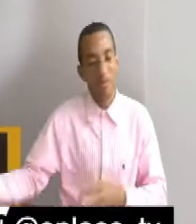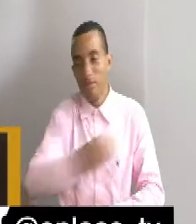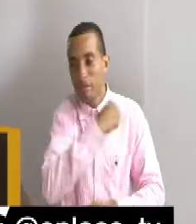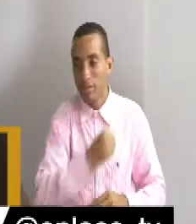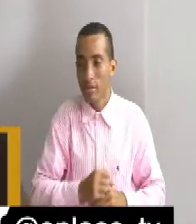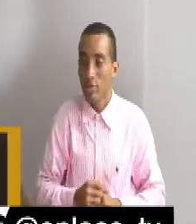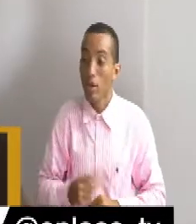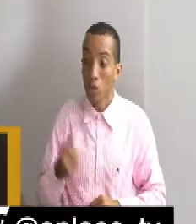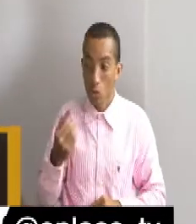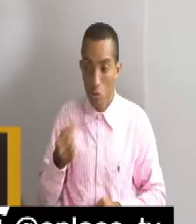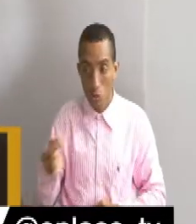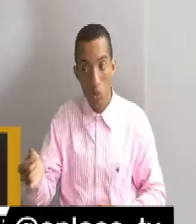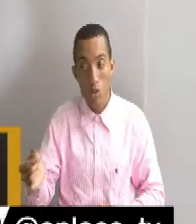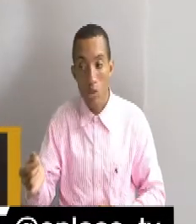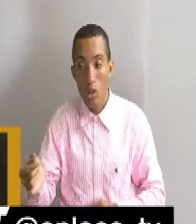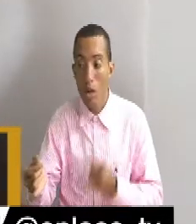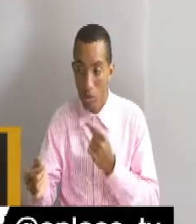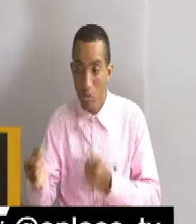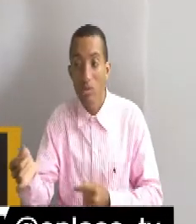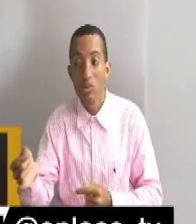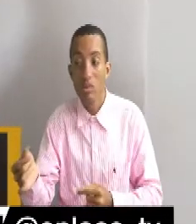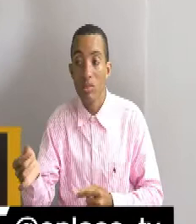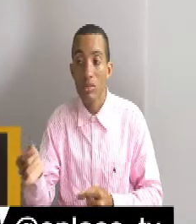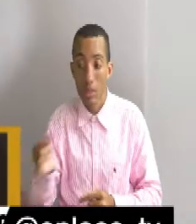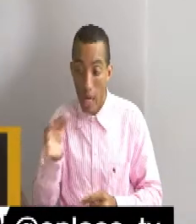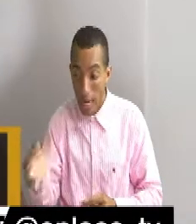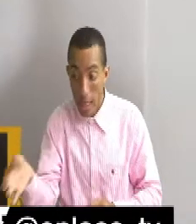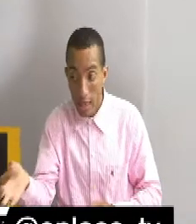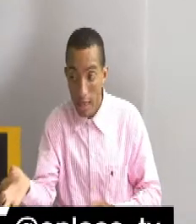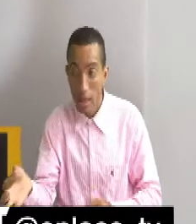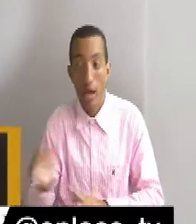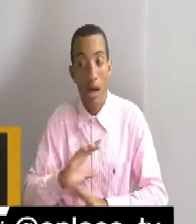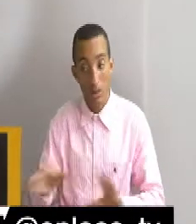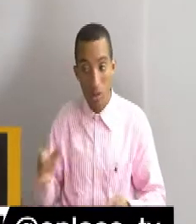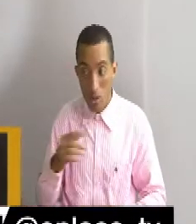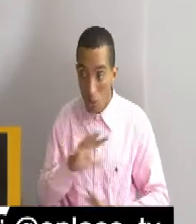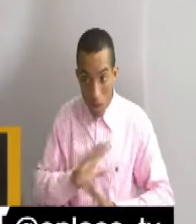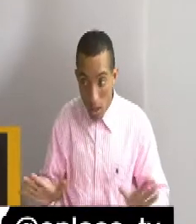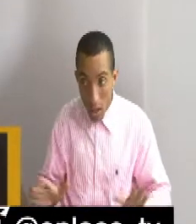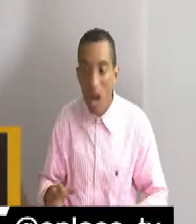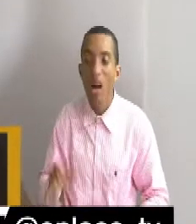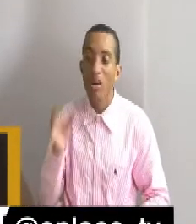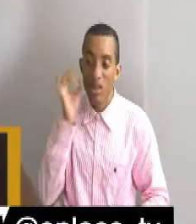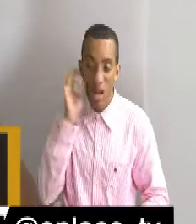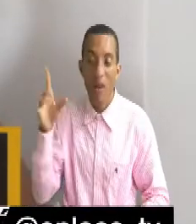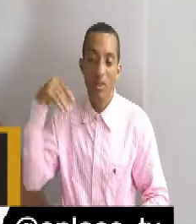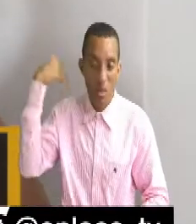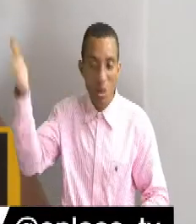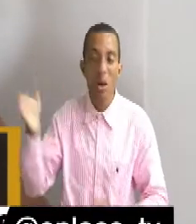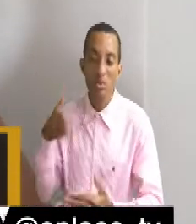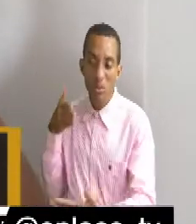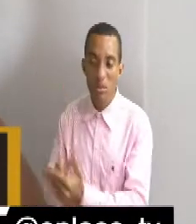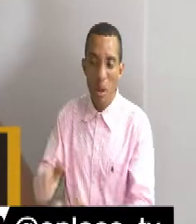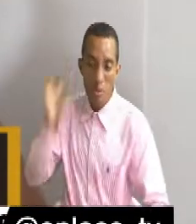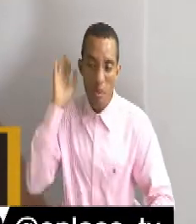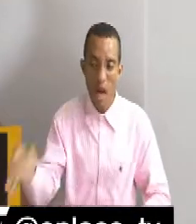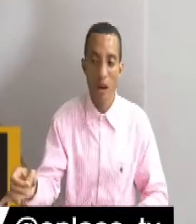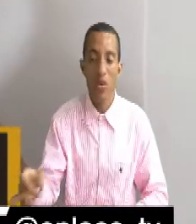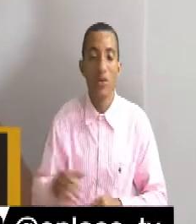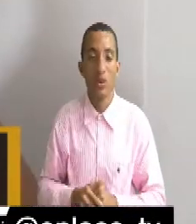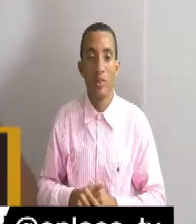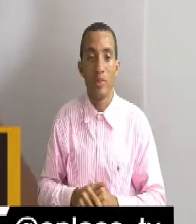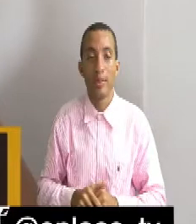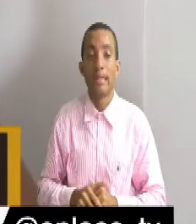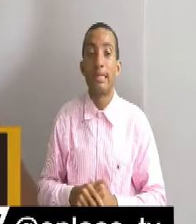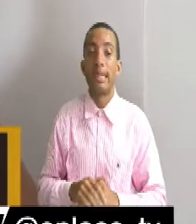prueba, lo que viene va a ser peor para él. El niño llegó ayer a mi casa, le metieron un